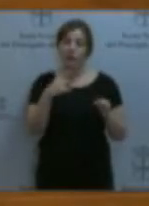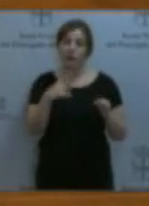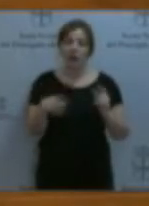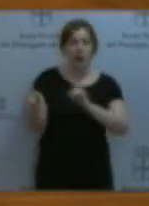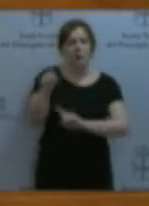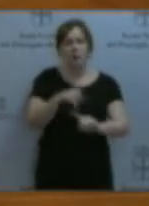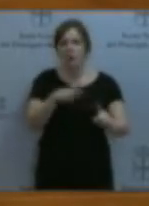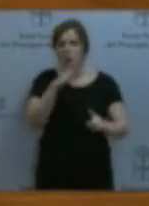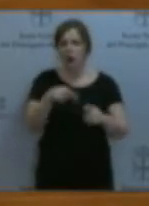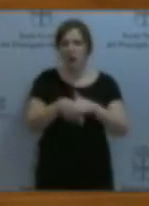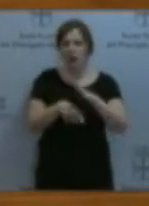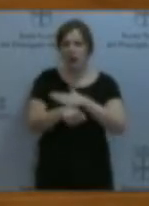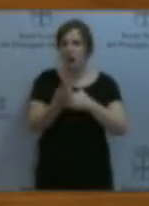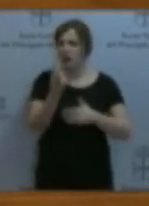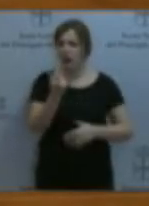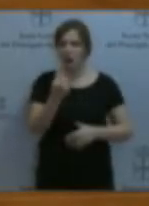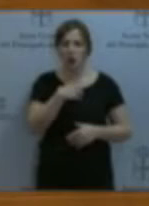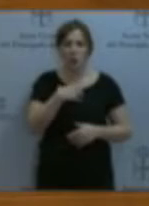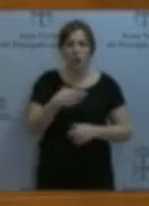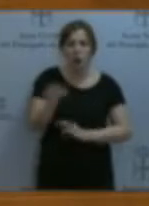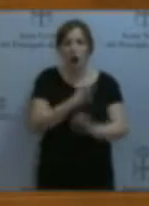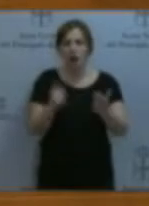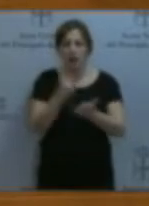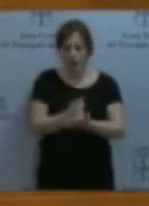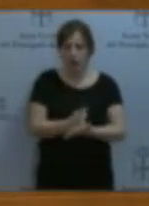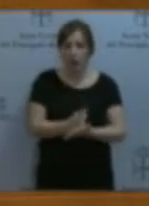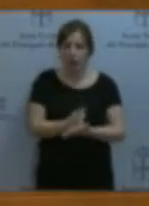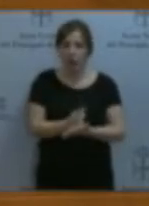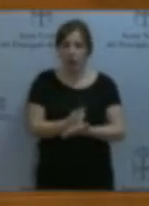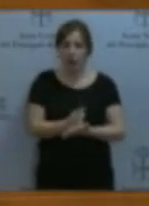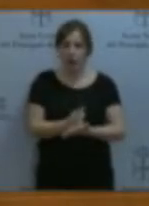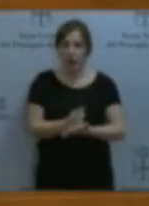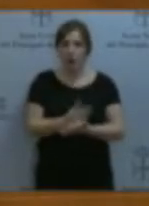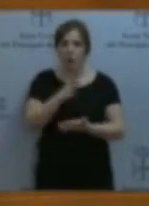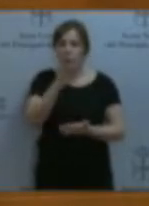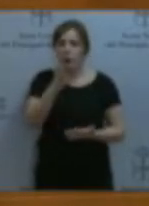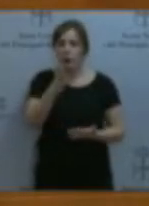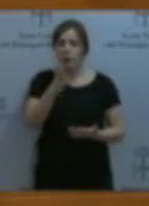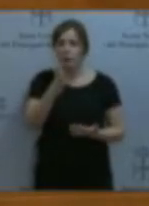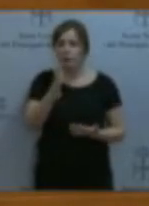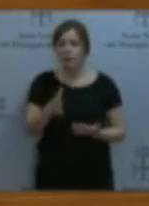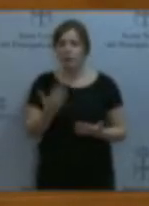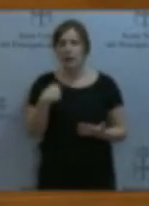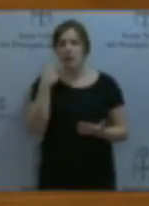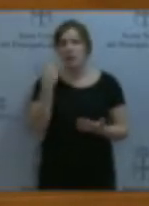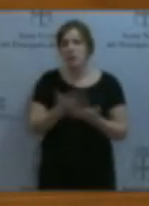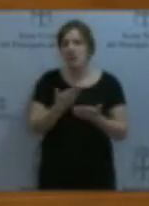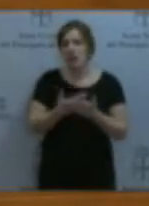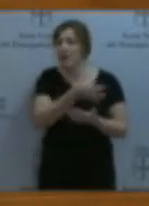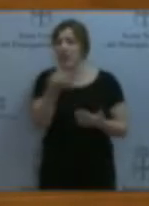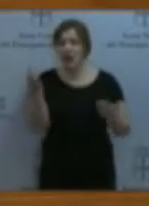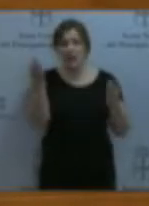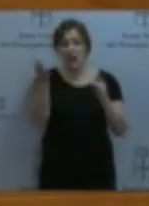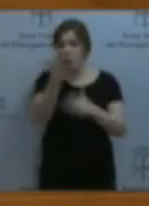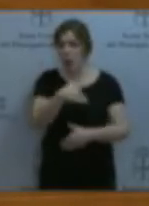gestión financiera que no son capaces de reorientar, a pesar de que no solamente vienen demostrando su falta de eficacia, sino que